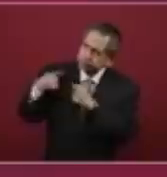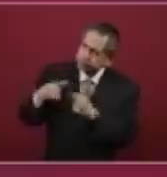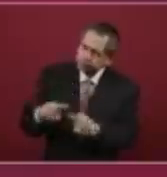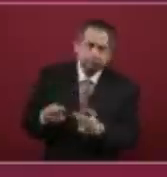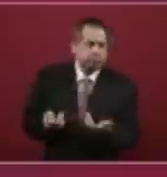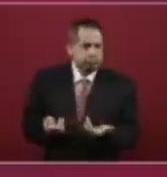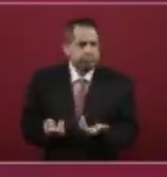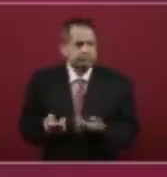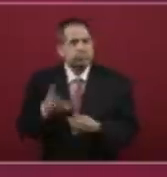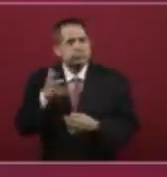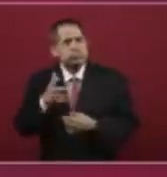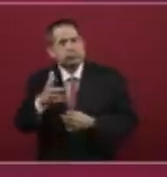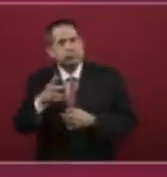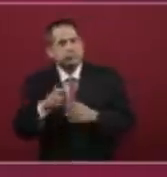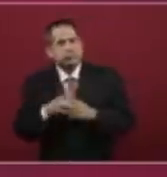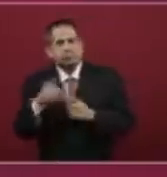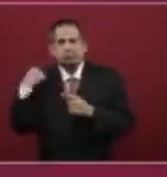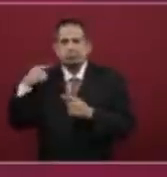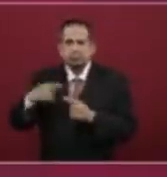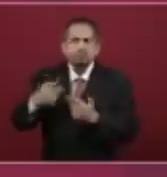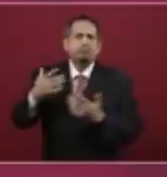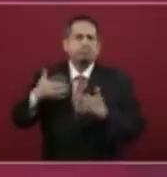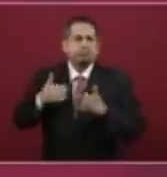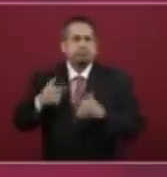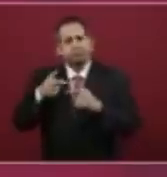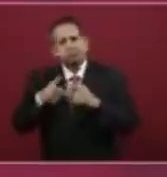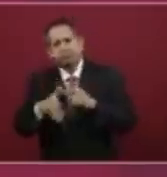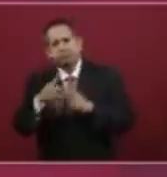para saber hacia dónde vamos.